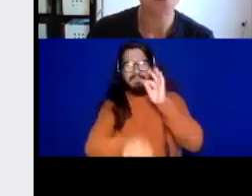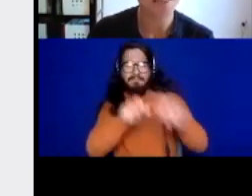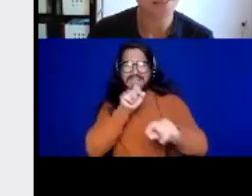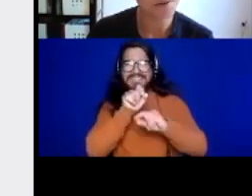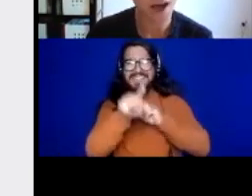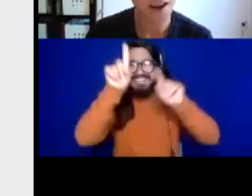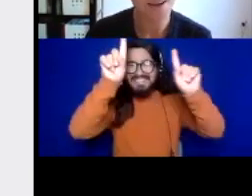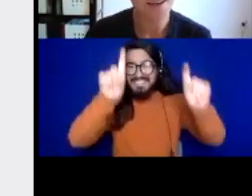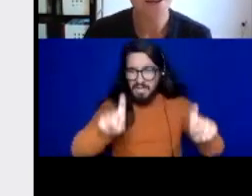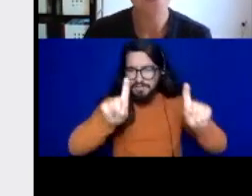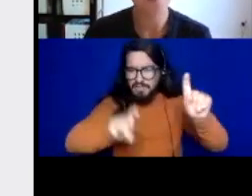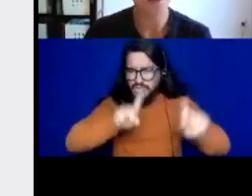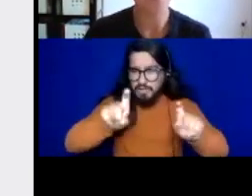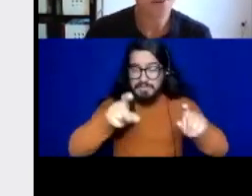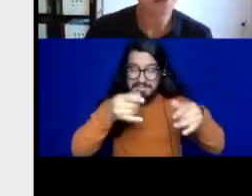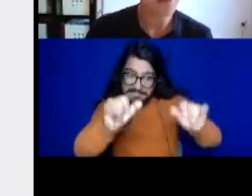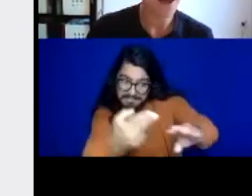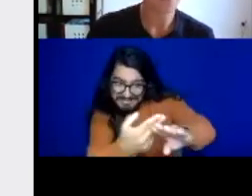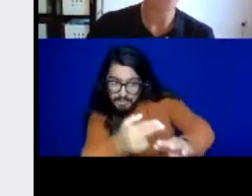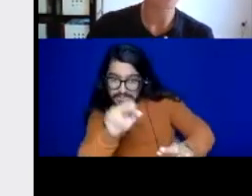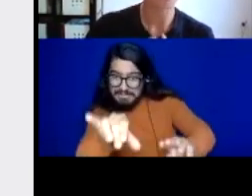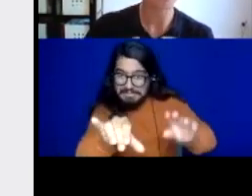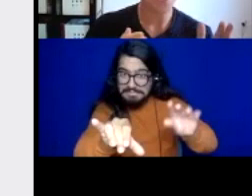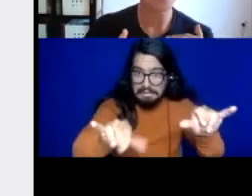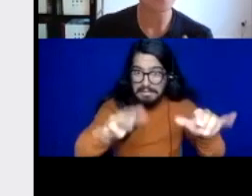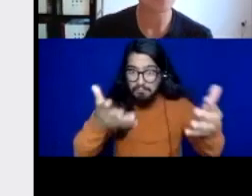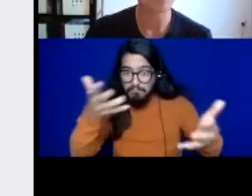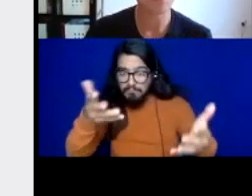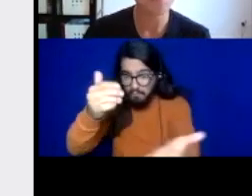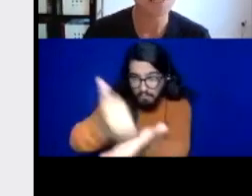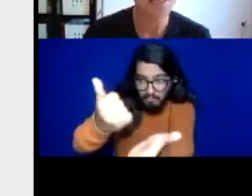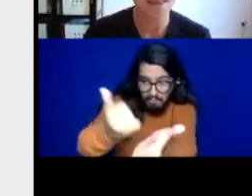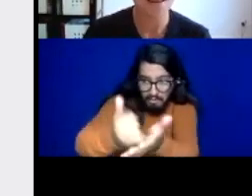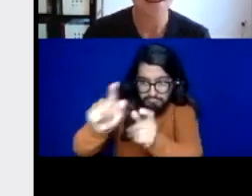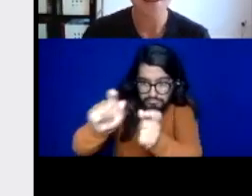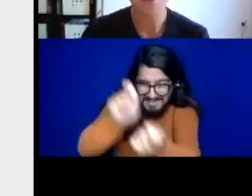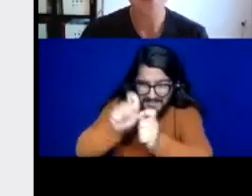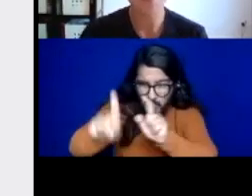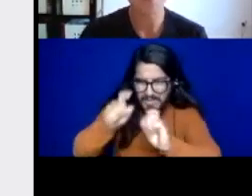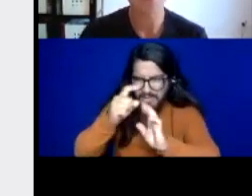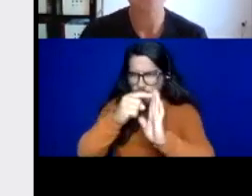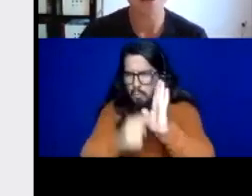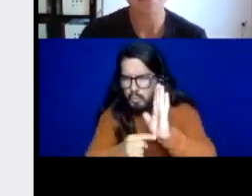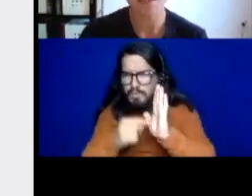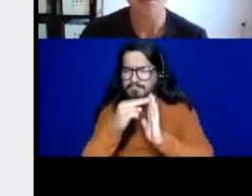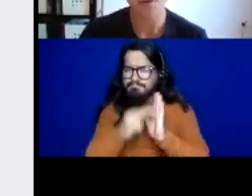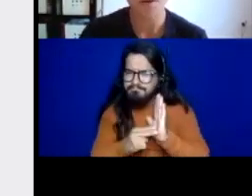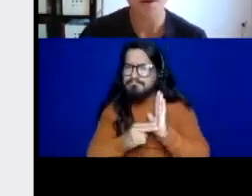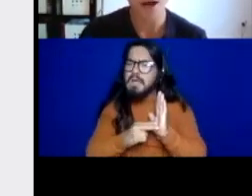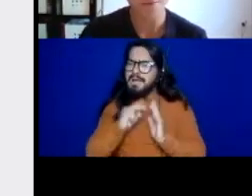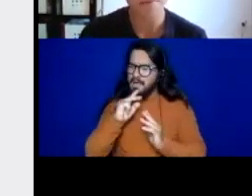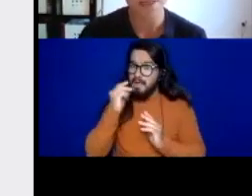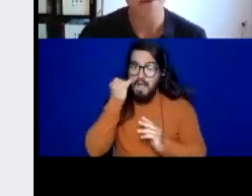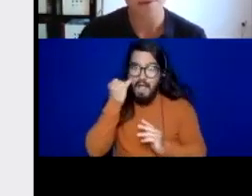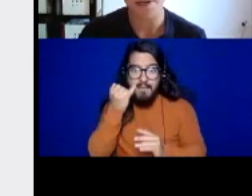un espacio para que ustedes verifiquen cómo están las prácticas de seguridad en la organización, hacer preguntas específicas que están utilizando y